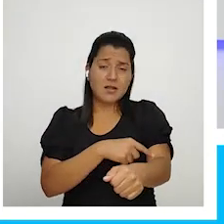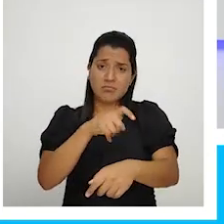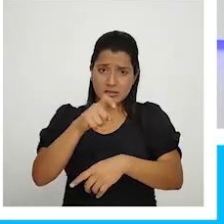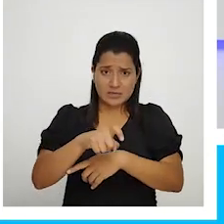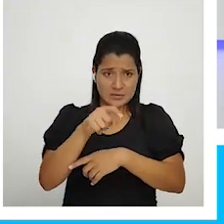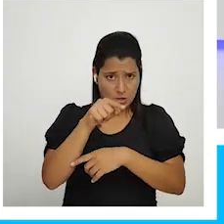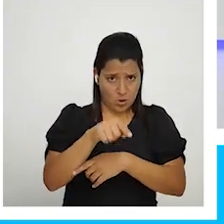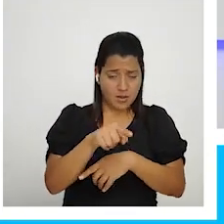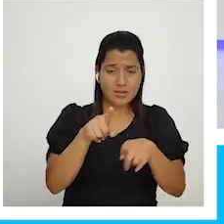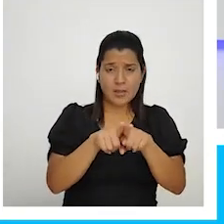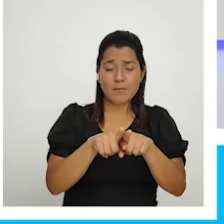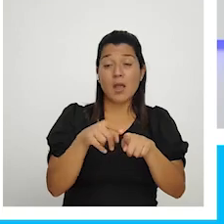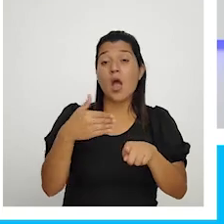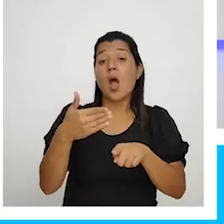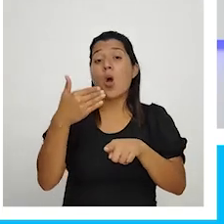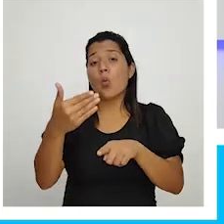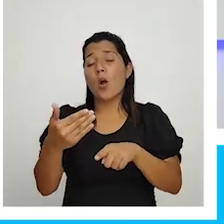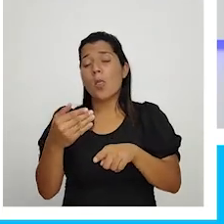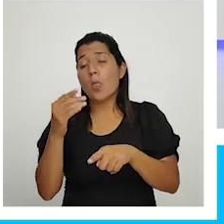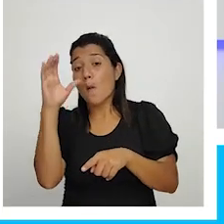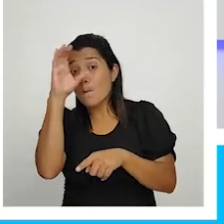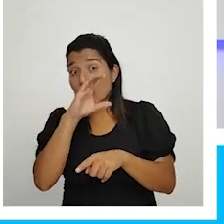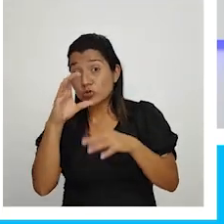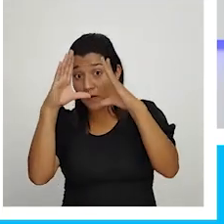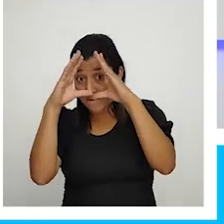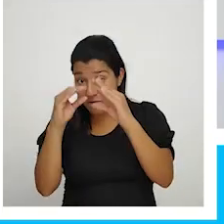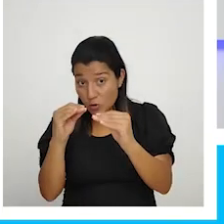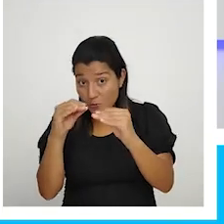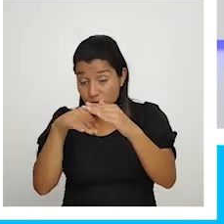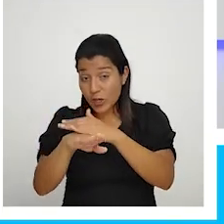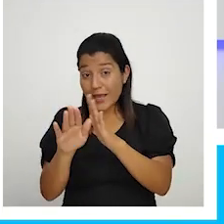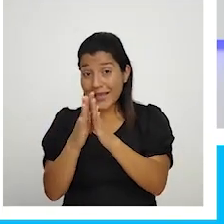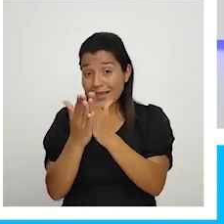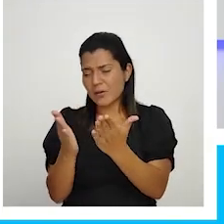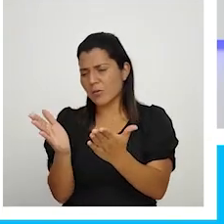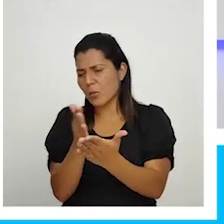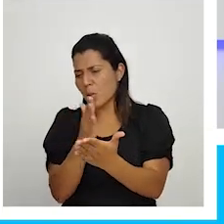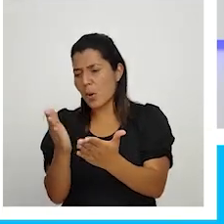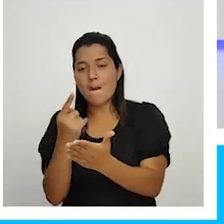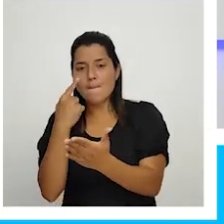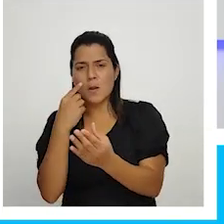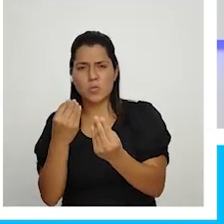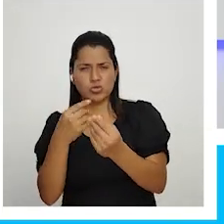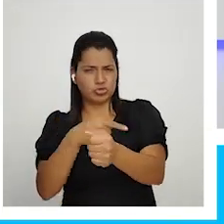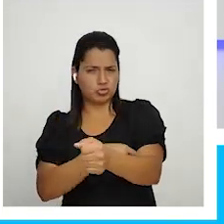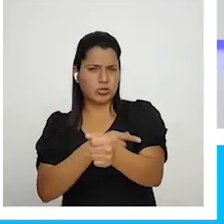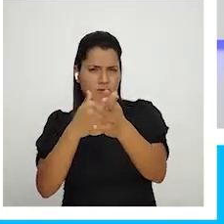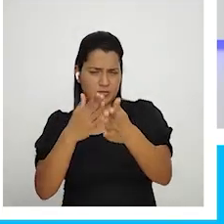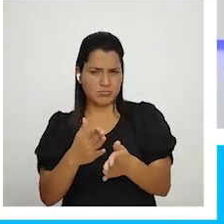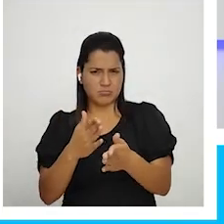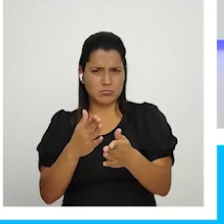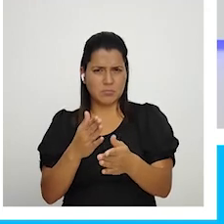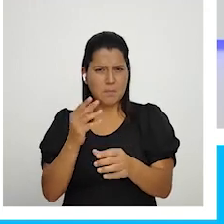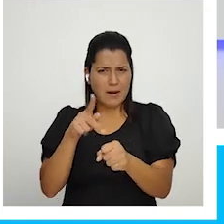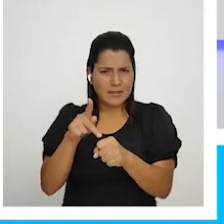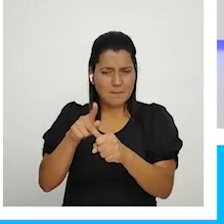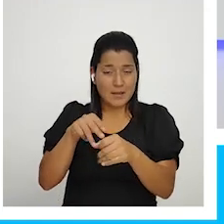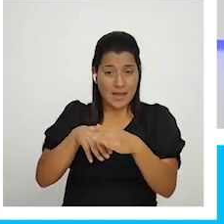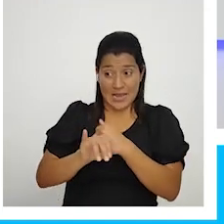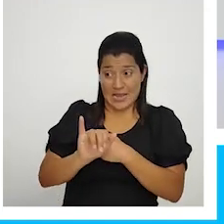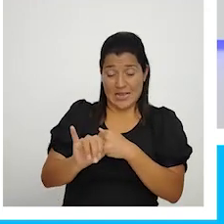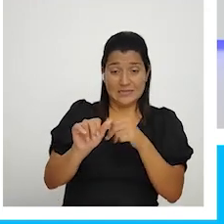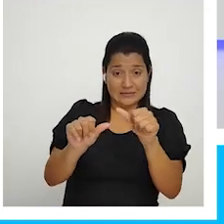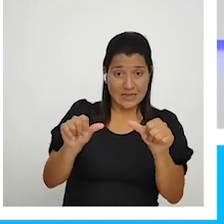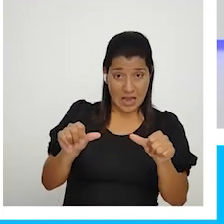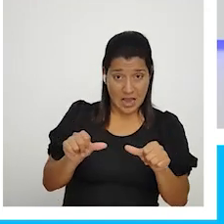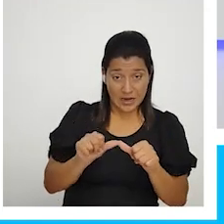la revisión de la literatura encontramos la participación de enfermería en el extranjero en este tipo de intervenciones como la que yo investigué, y